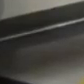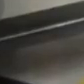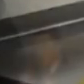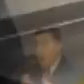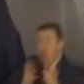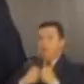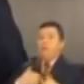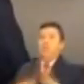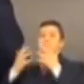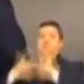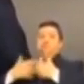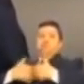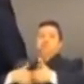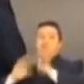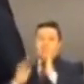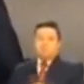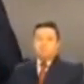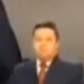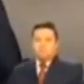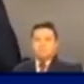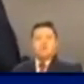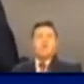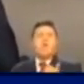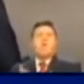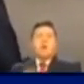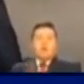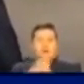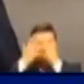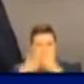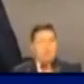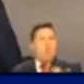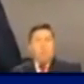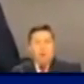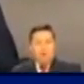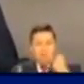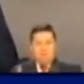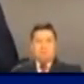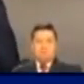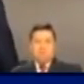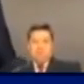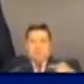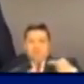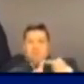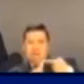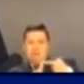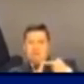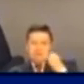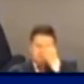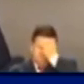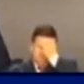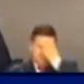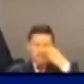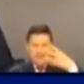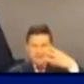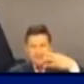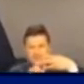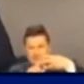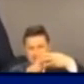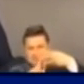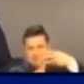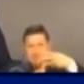funcionar. Por lo tanto, los sectores entonces que entrarían en esta gradualidad son en primer lugar tres sectores de la industria